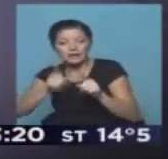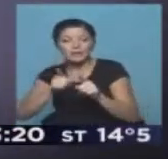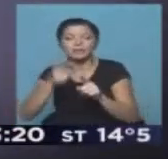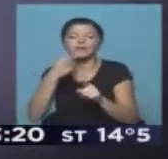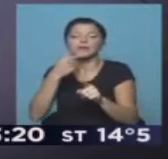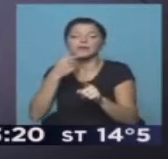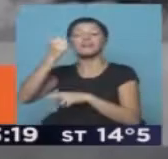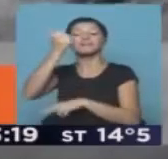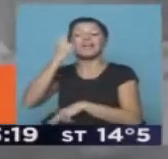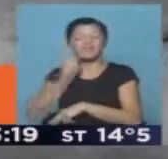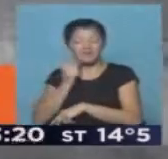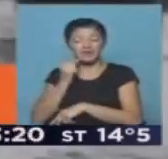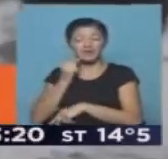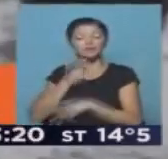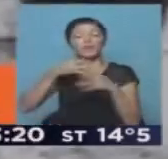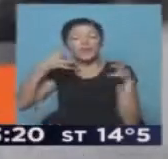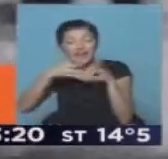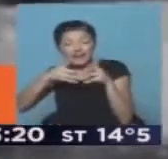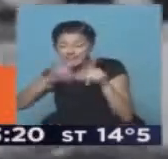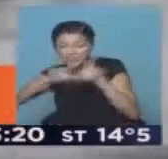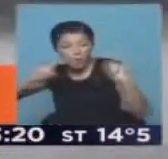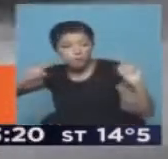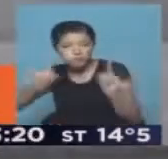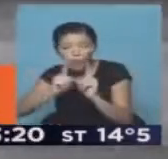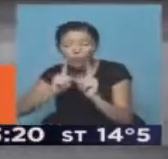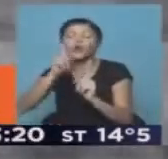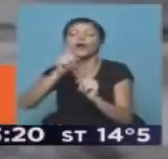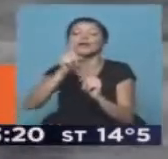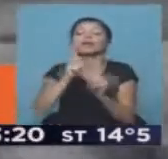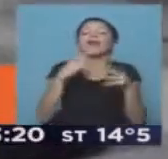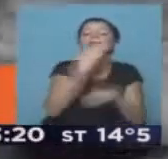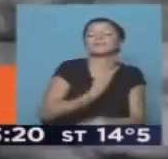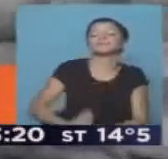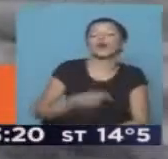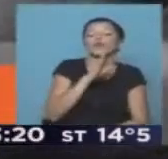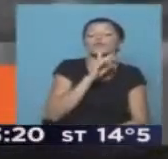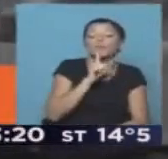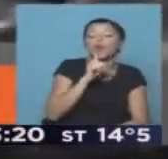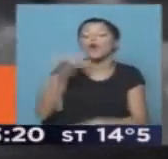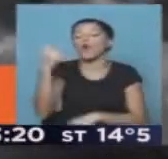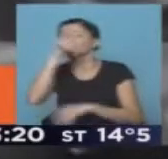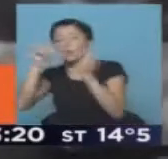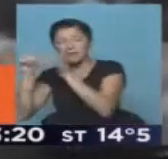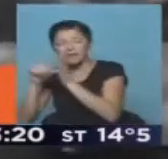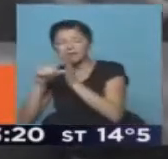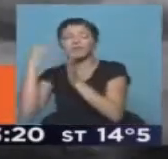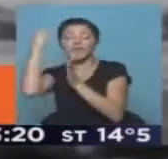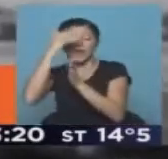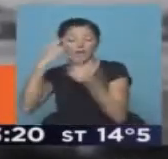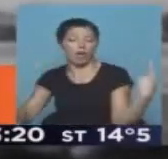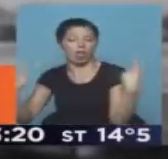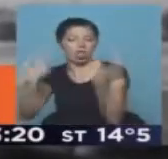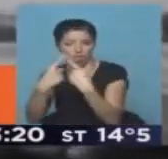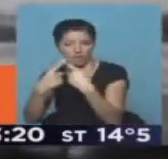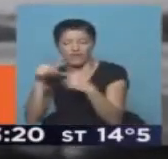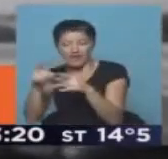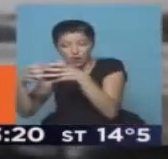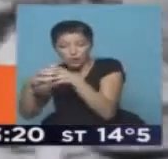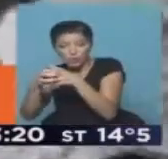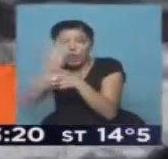impidiendo relámpago que enfrentó al estado judío con una coalición de países árabes integrada por egipto entonces